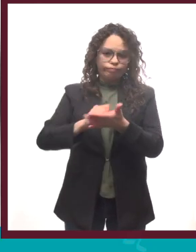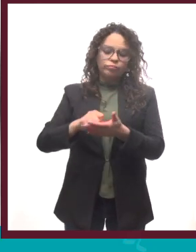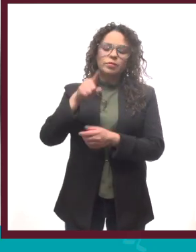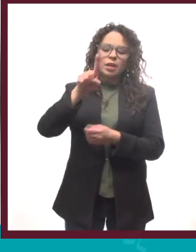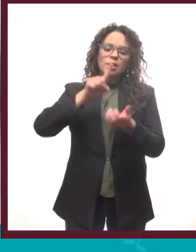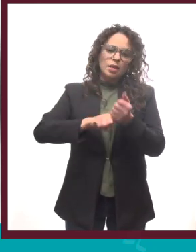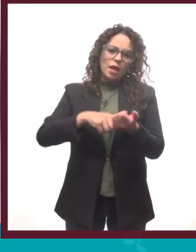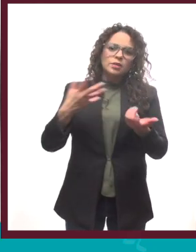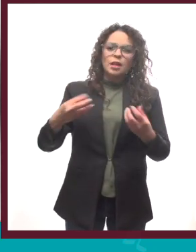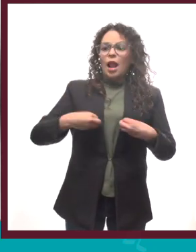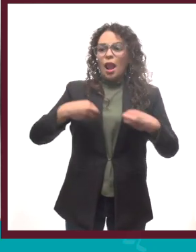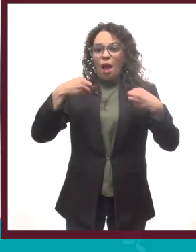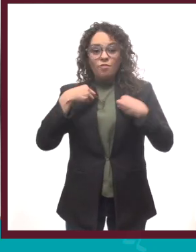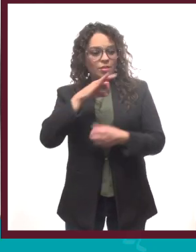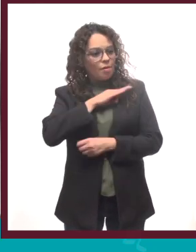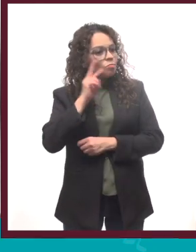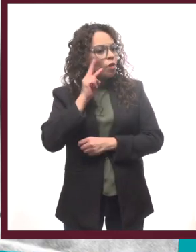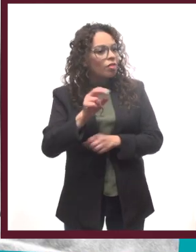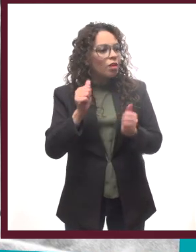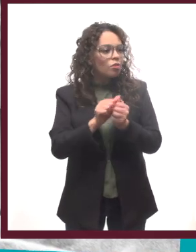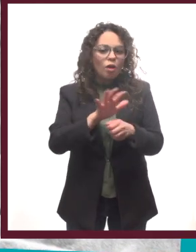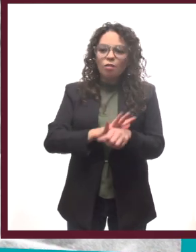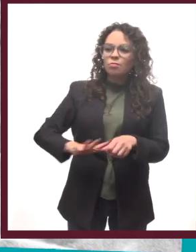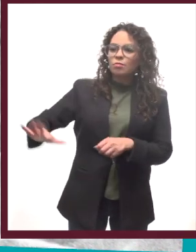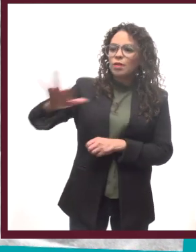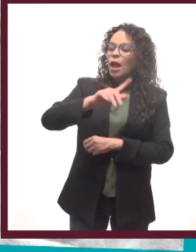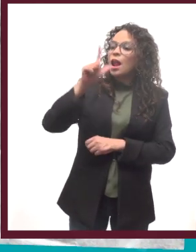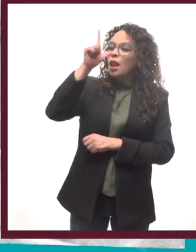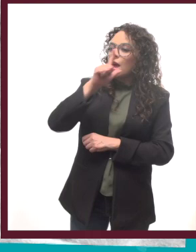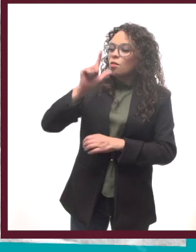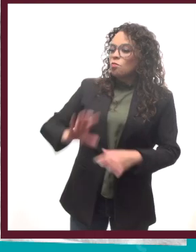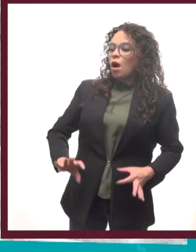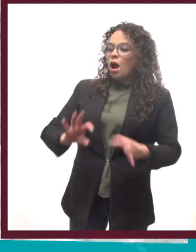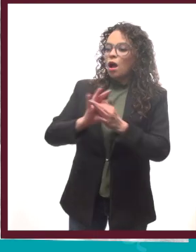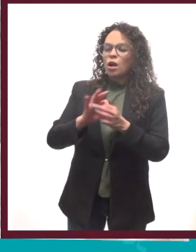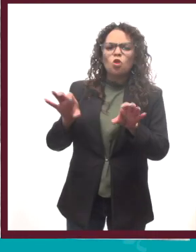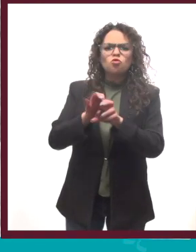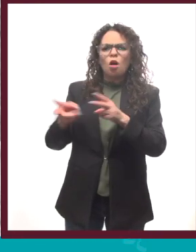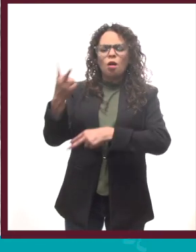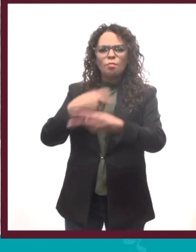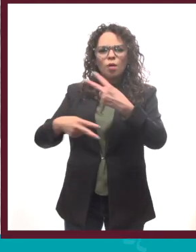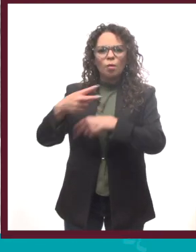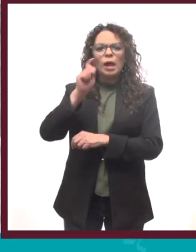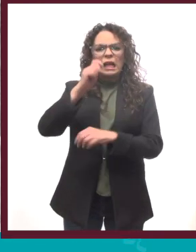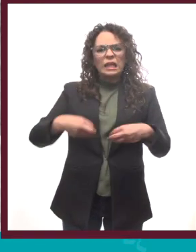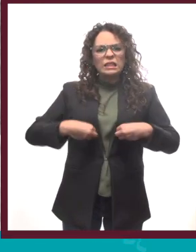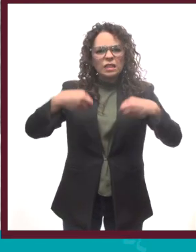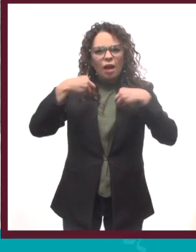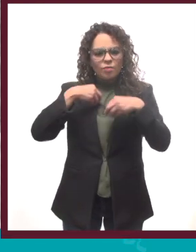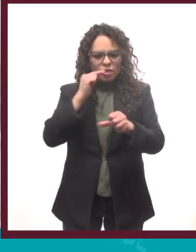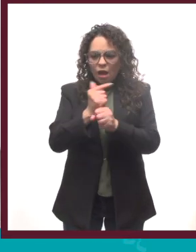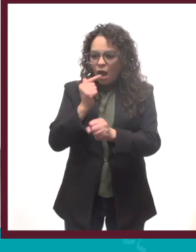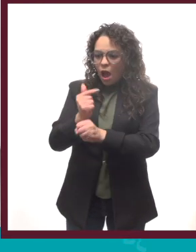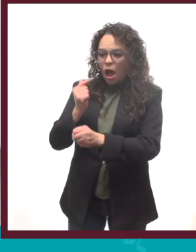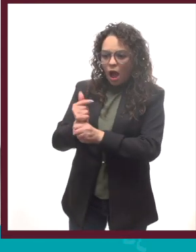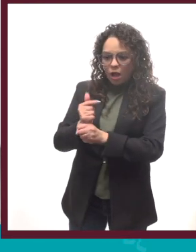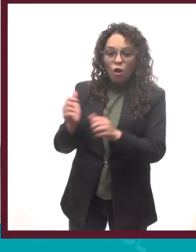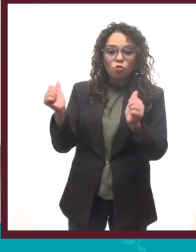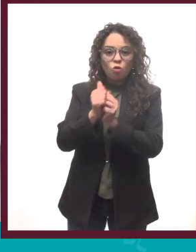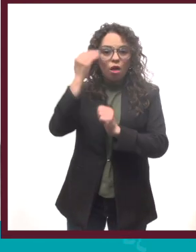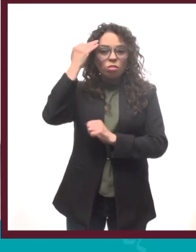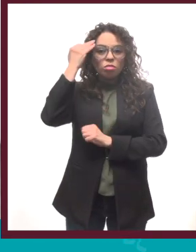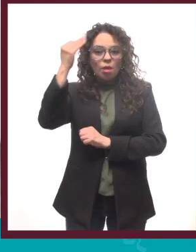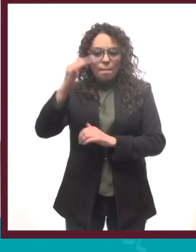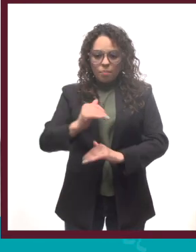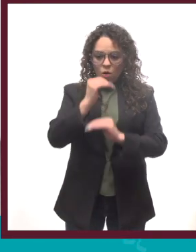que el cine es un arte que refleja la vida y los elementos que la rodean, con un lenguaje propio que nace de la observación inmediata de la vida, de